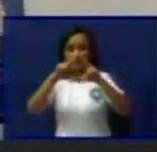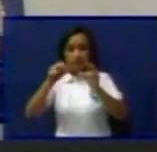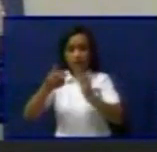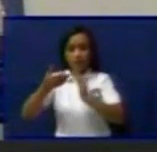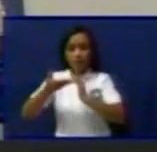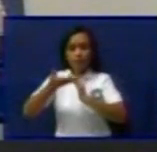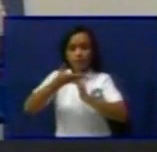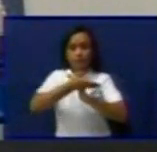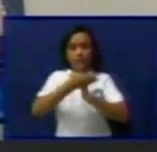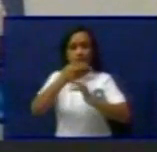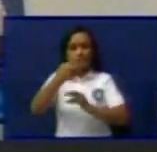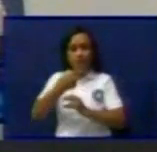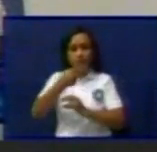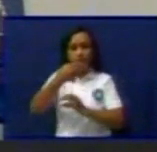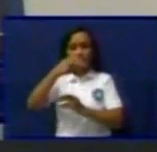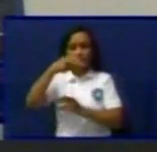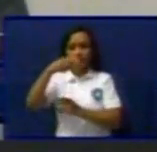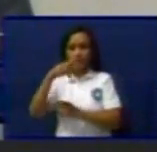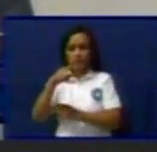HKND.